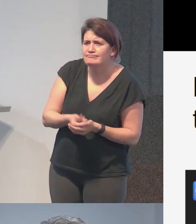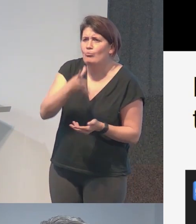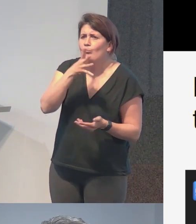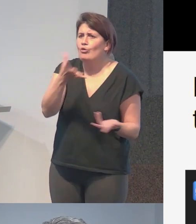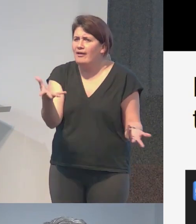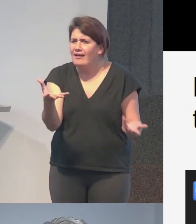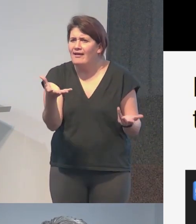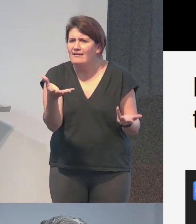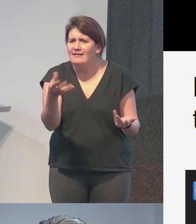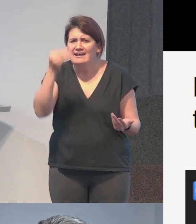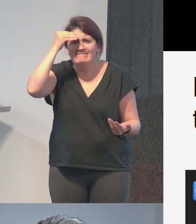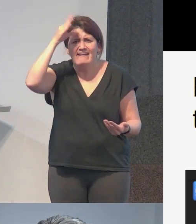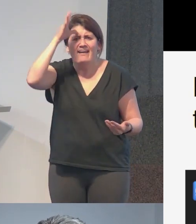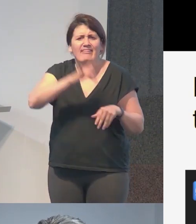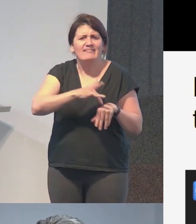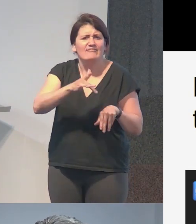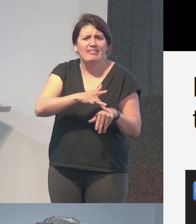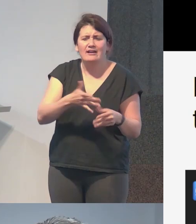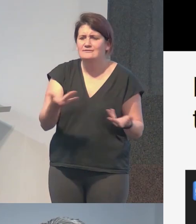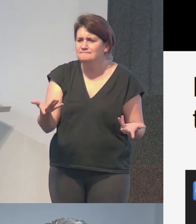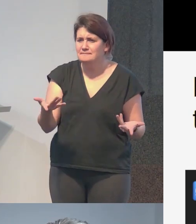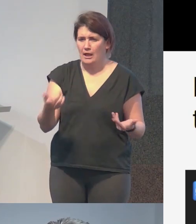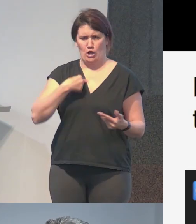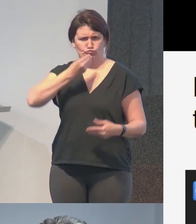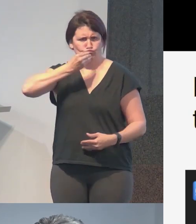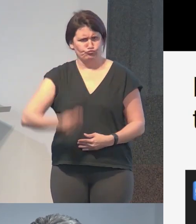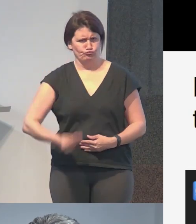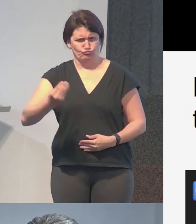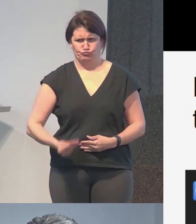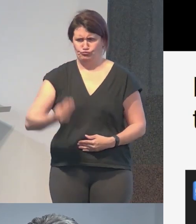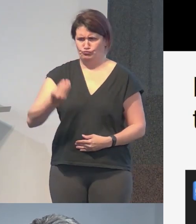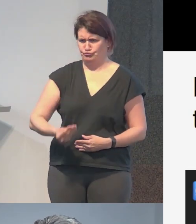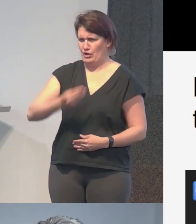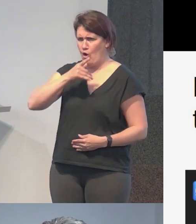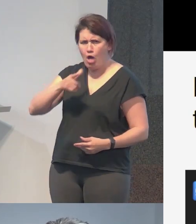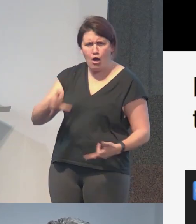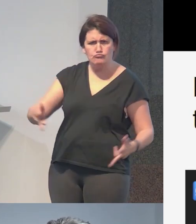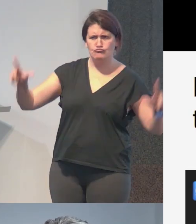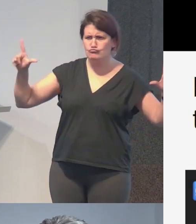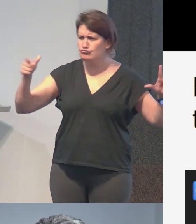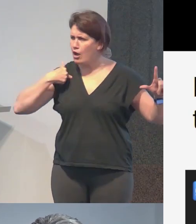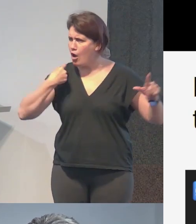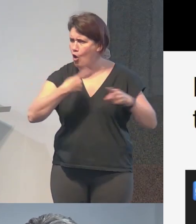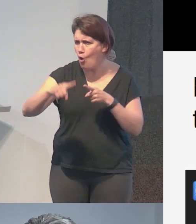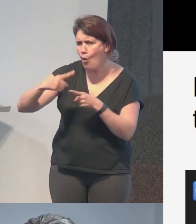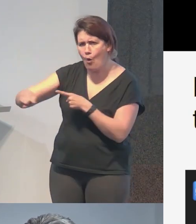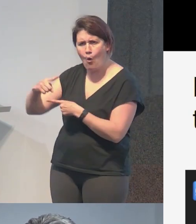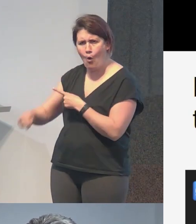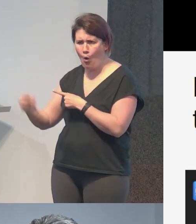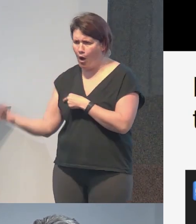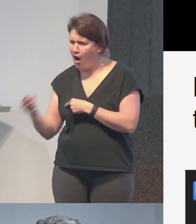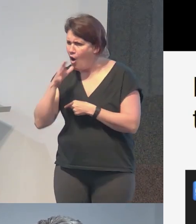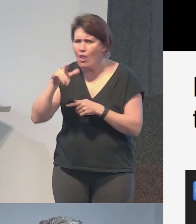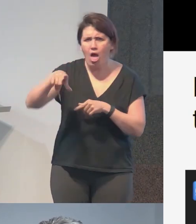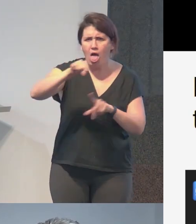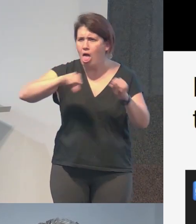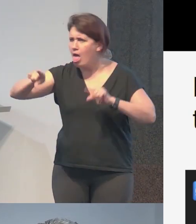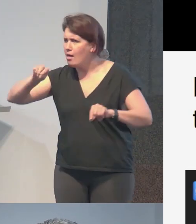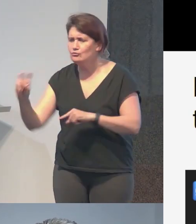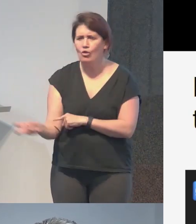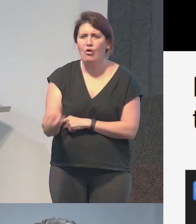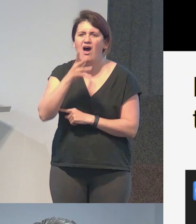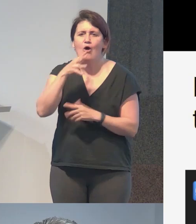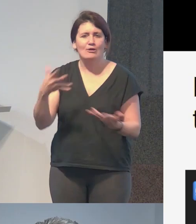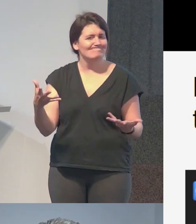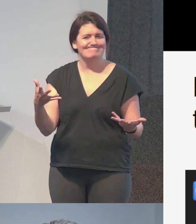¿Por qué la inteligencia artificial, que es tan bueno en tantas cosas, no puede